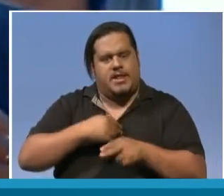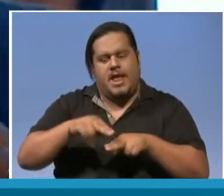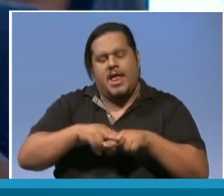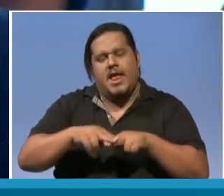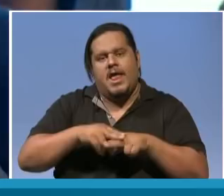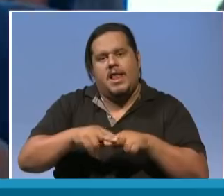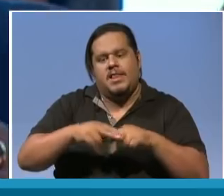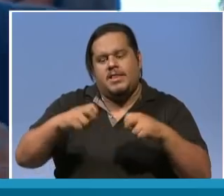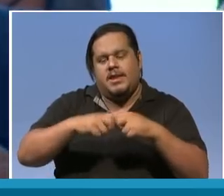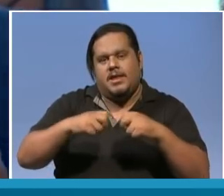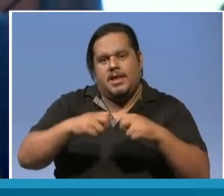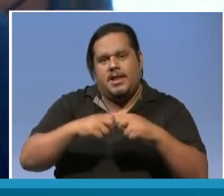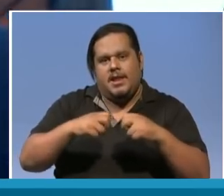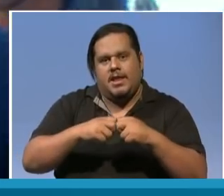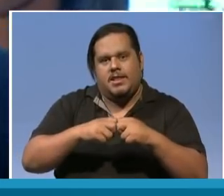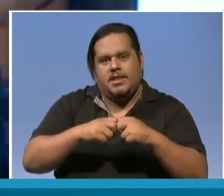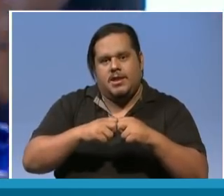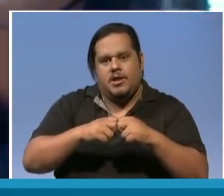eléctrico interurbano.